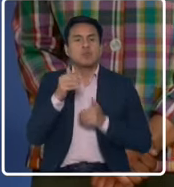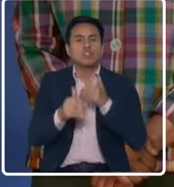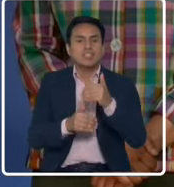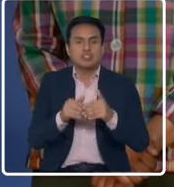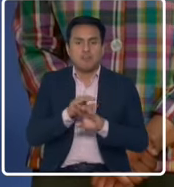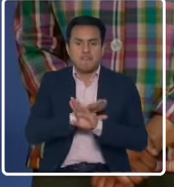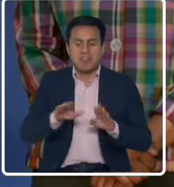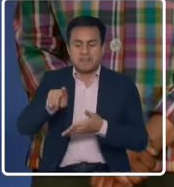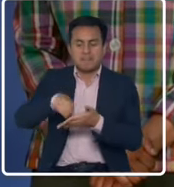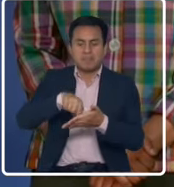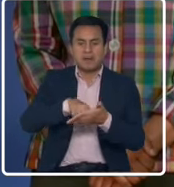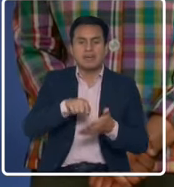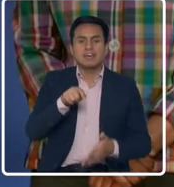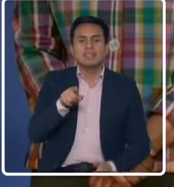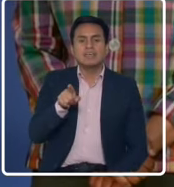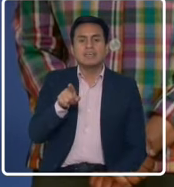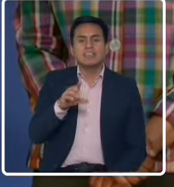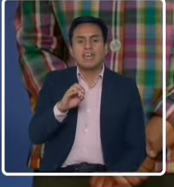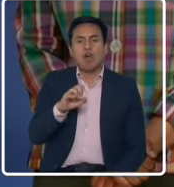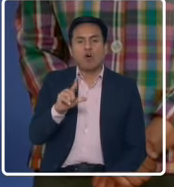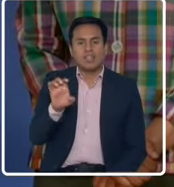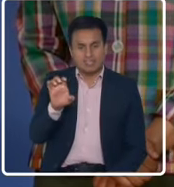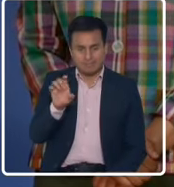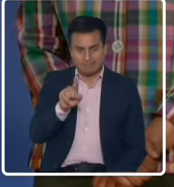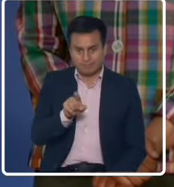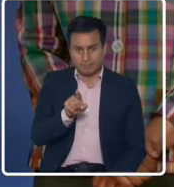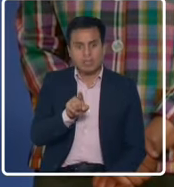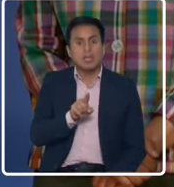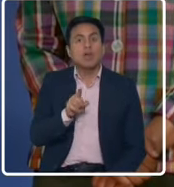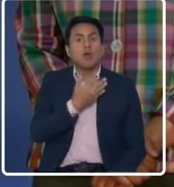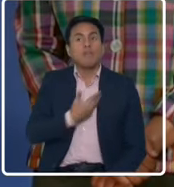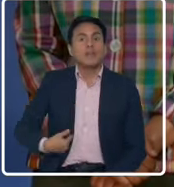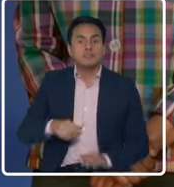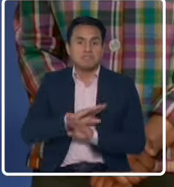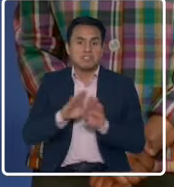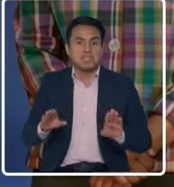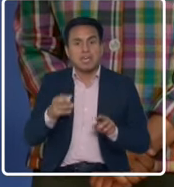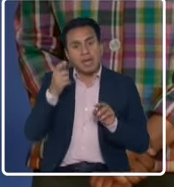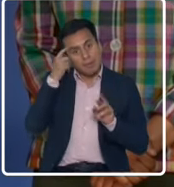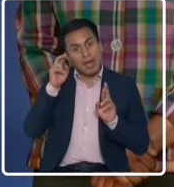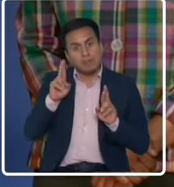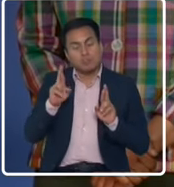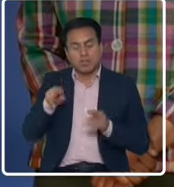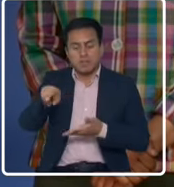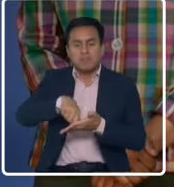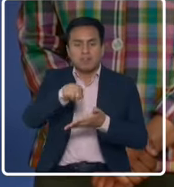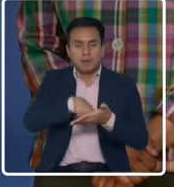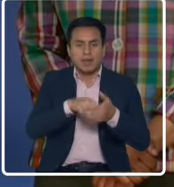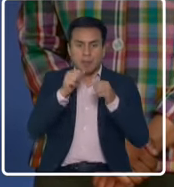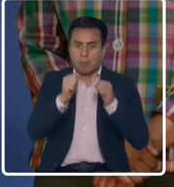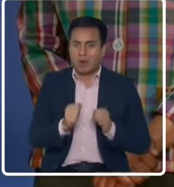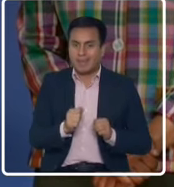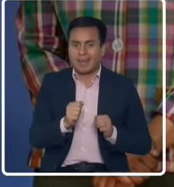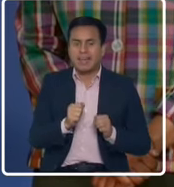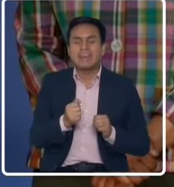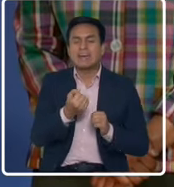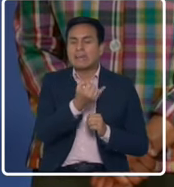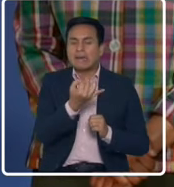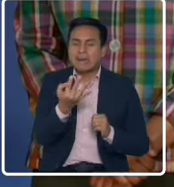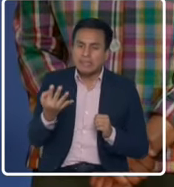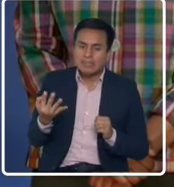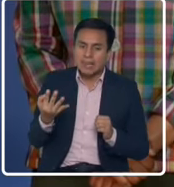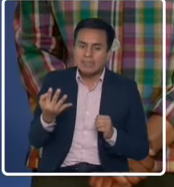a terminar con la firma de los cooles donde nosotros Esperamos que durante nuestro gobierno justamente se puedan firmar estos ce oles en una cantidad